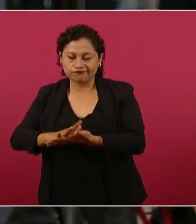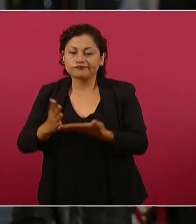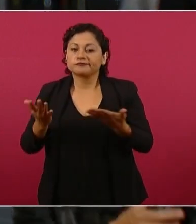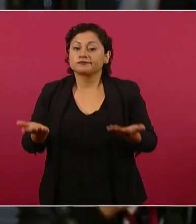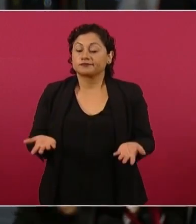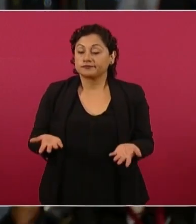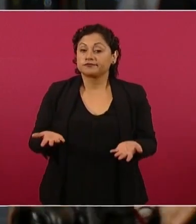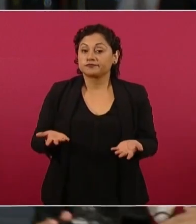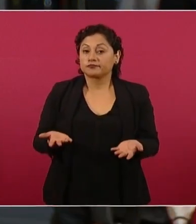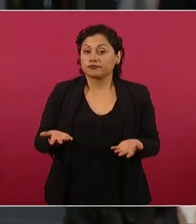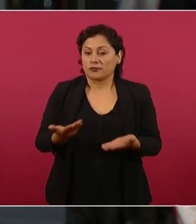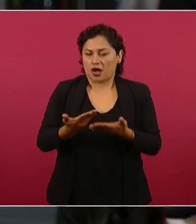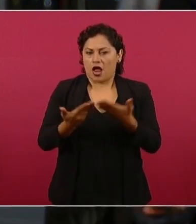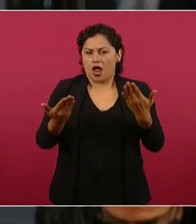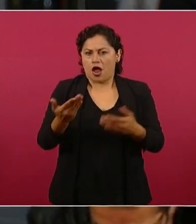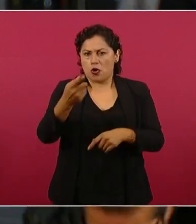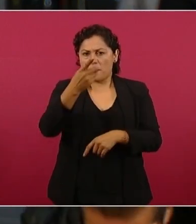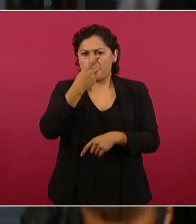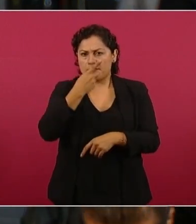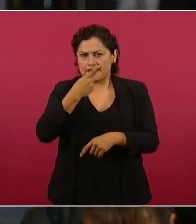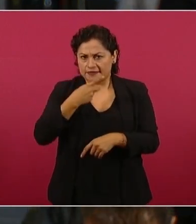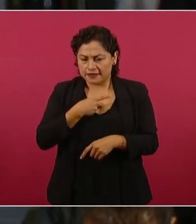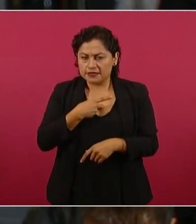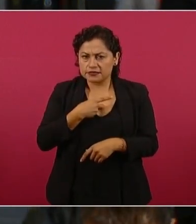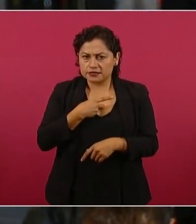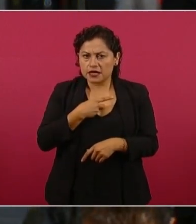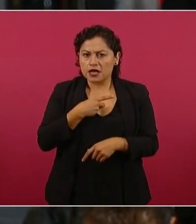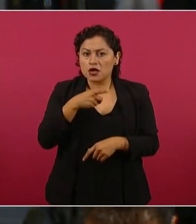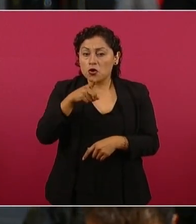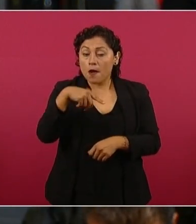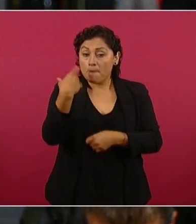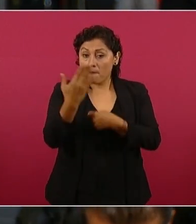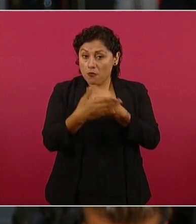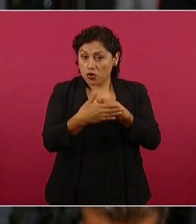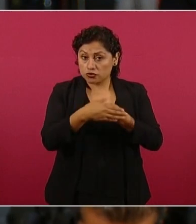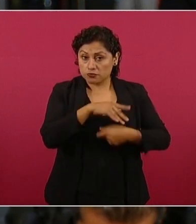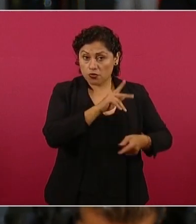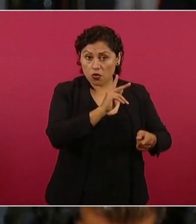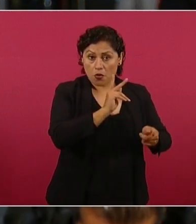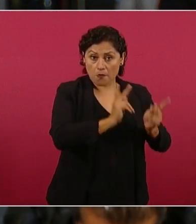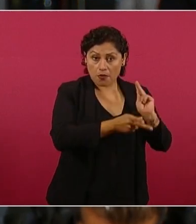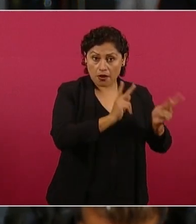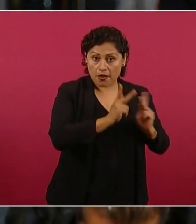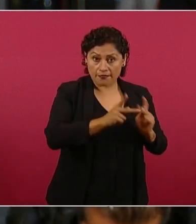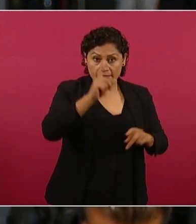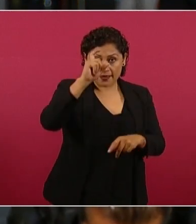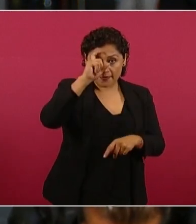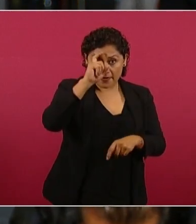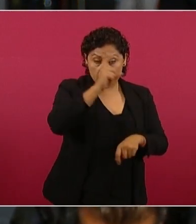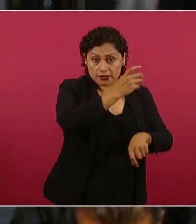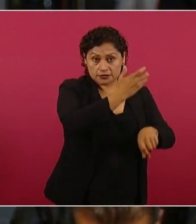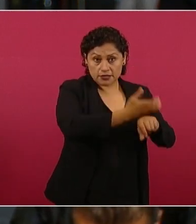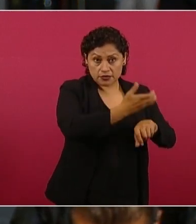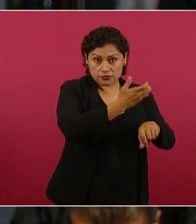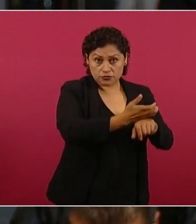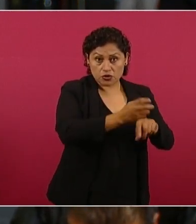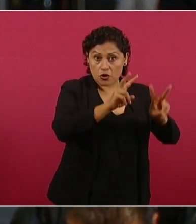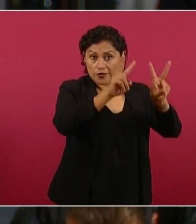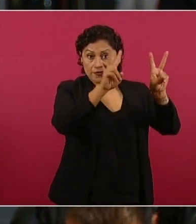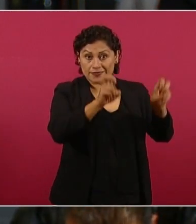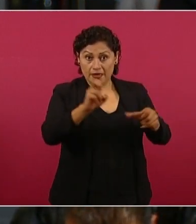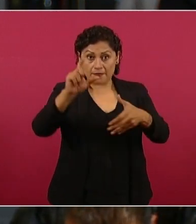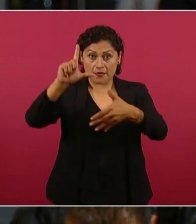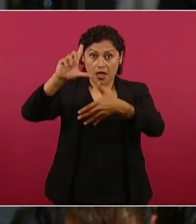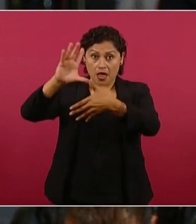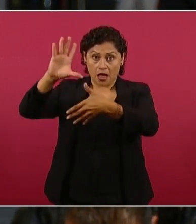esta reunión con Biden, que tocará diversos temas incluso a nivel continental, Yo le insistiría en este tema,